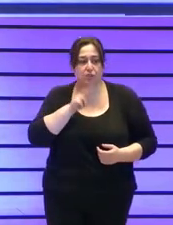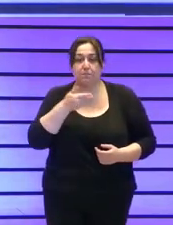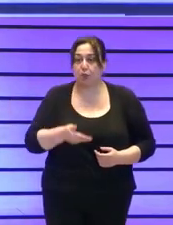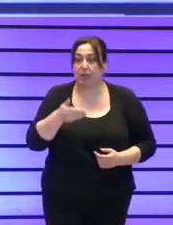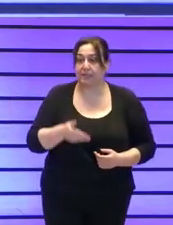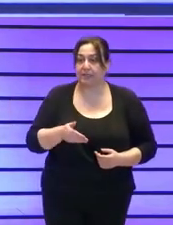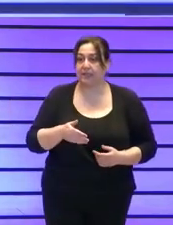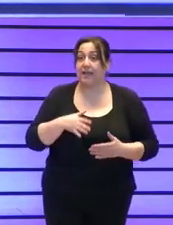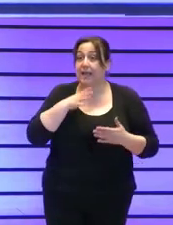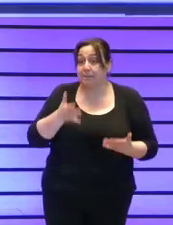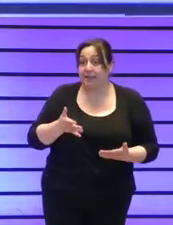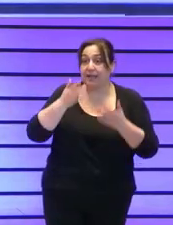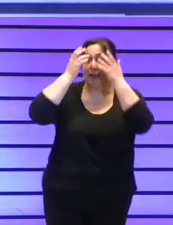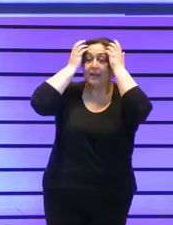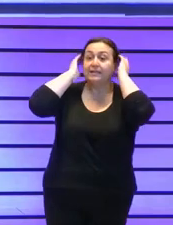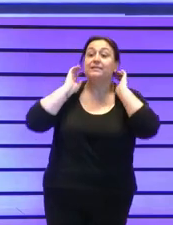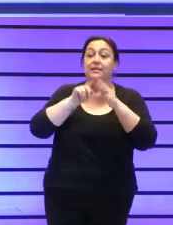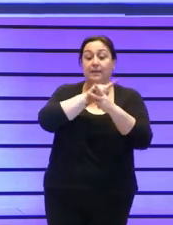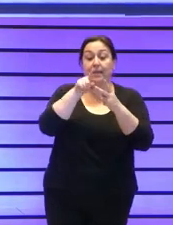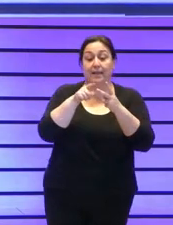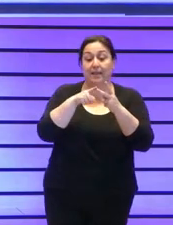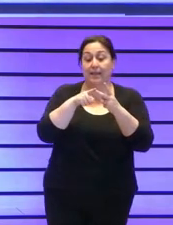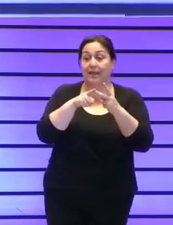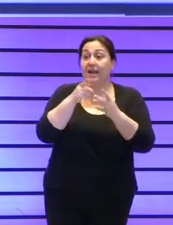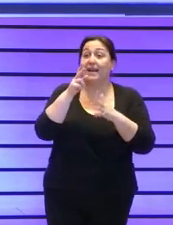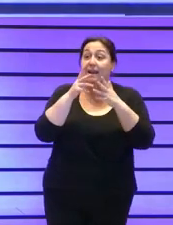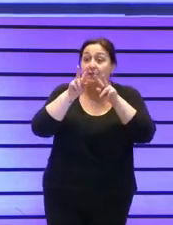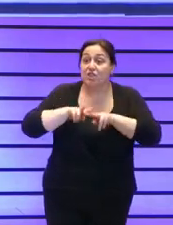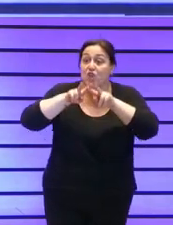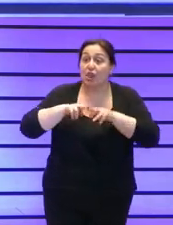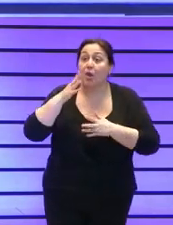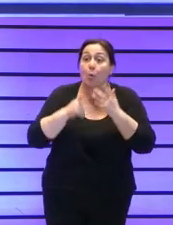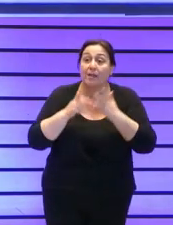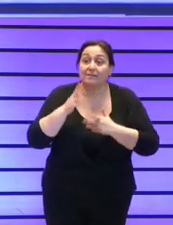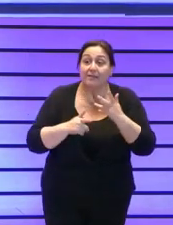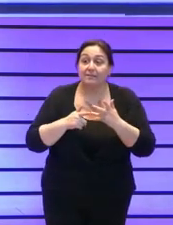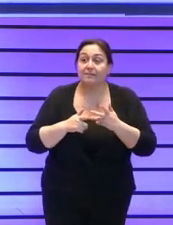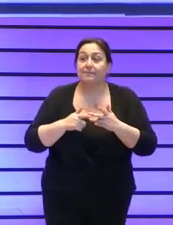Que si pasamos a la rendición de cuentas, la rendición de cuentas no es